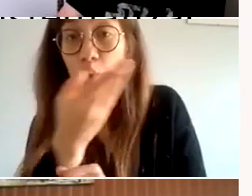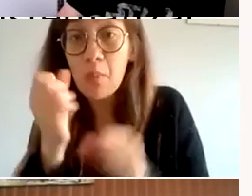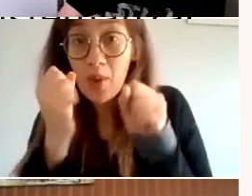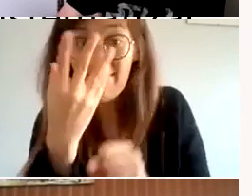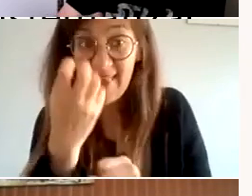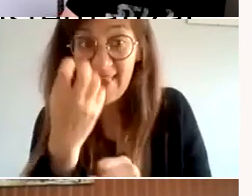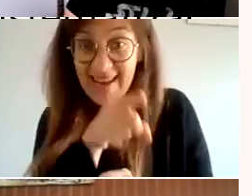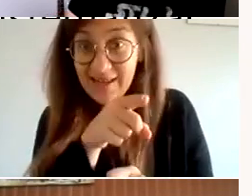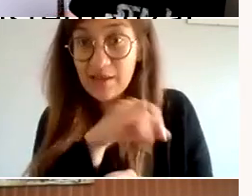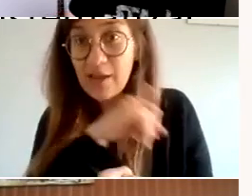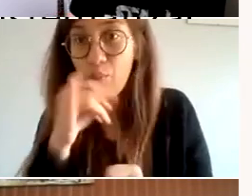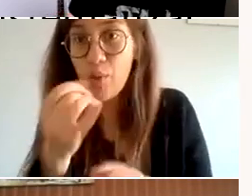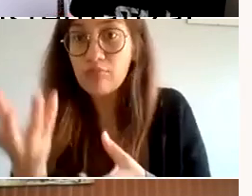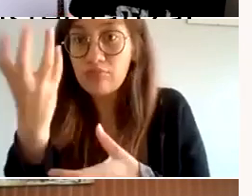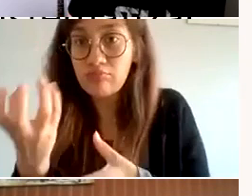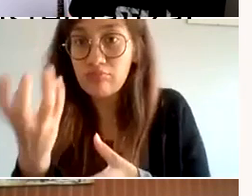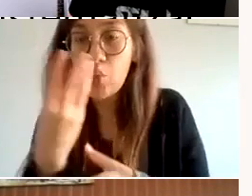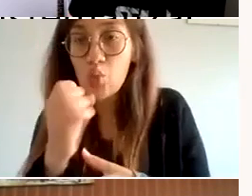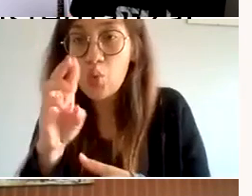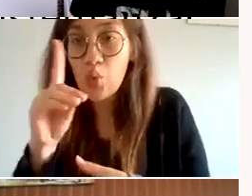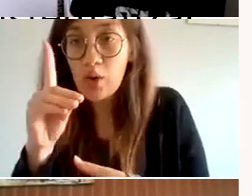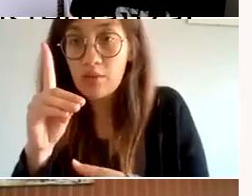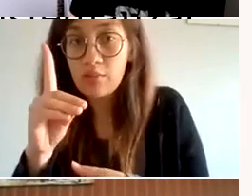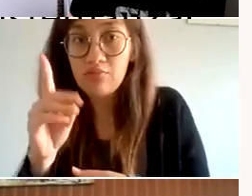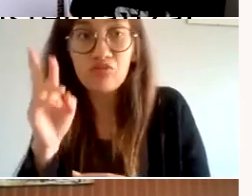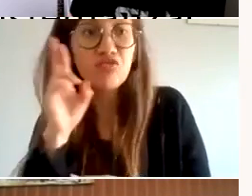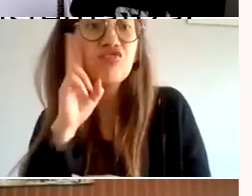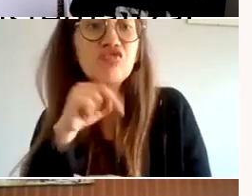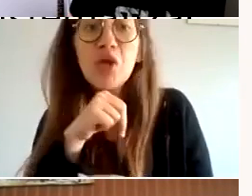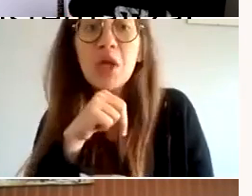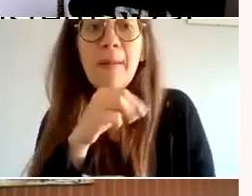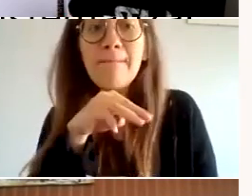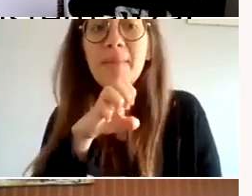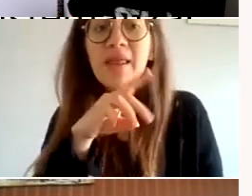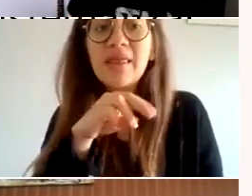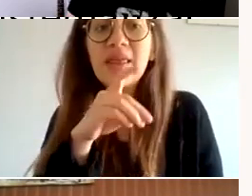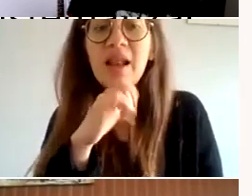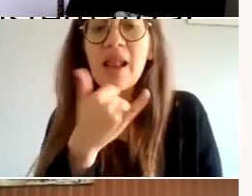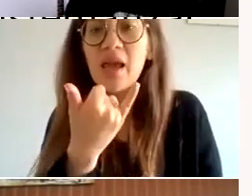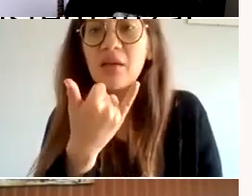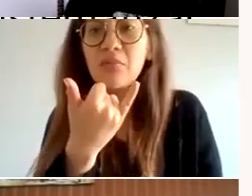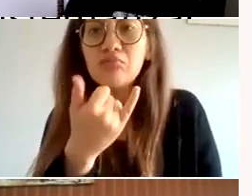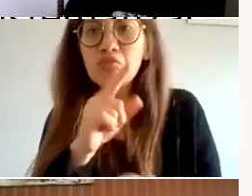y sin que tú abras Mendeley puedes ir creando las citas que tú quieras.